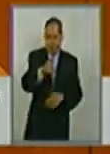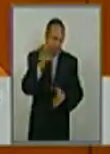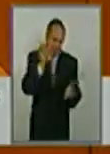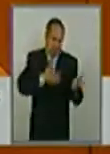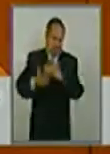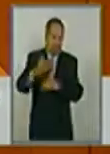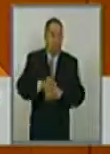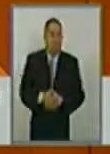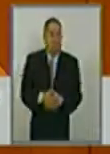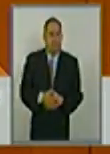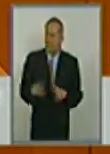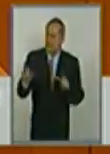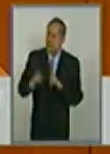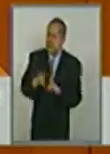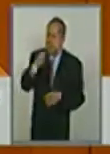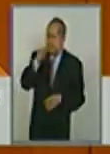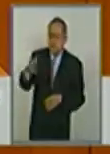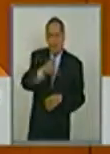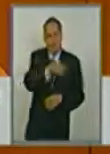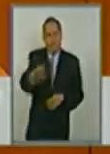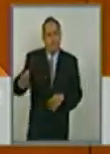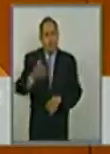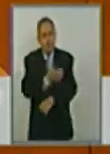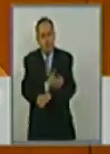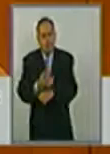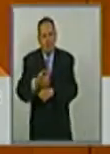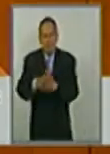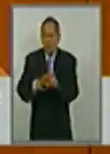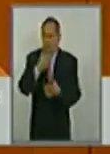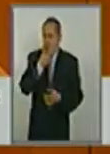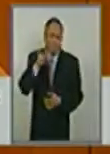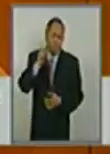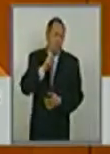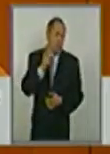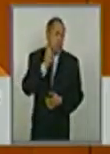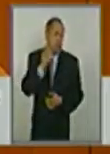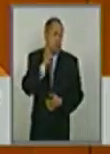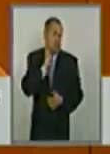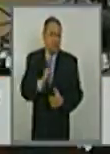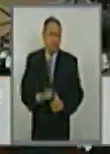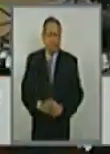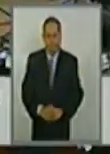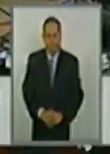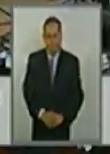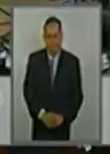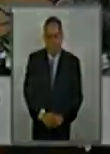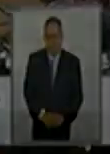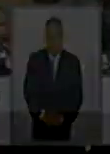éxitos. Es cuanto, compañeras legisladores y legisladoras. Muchas gracias.